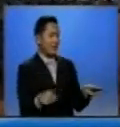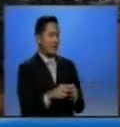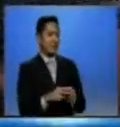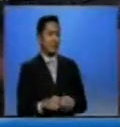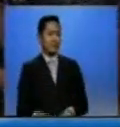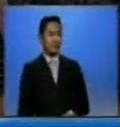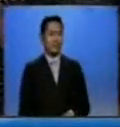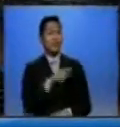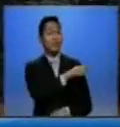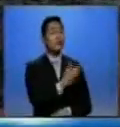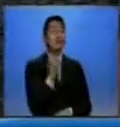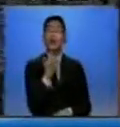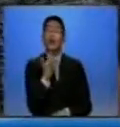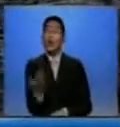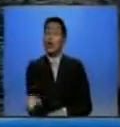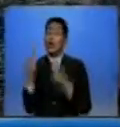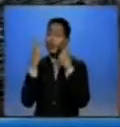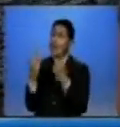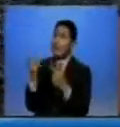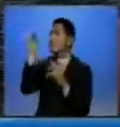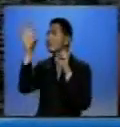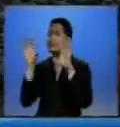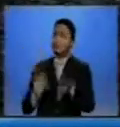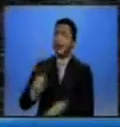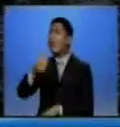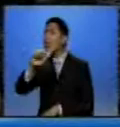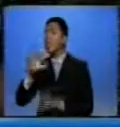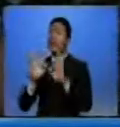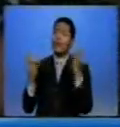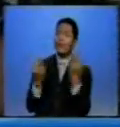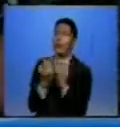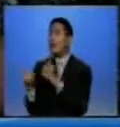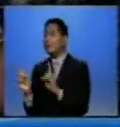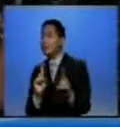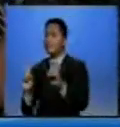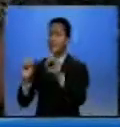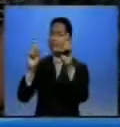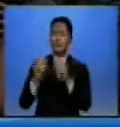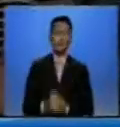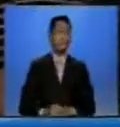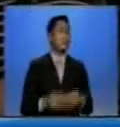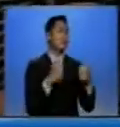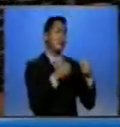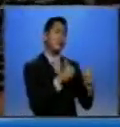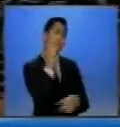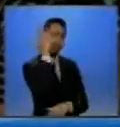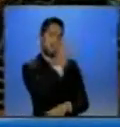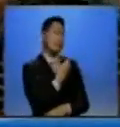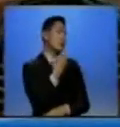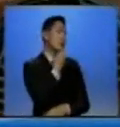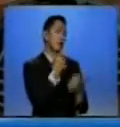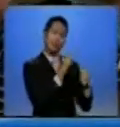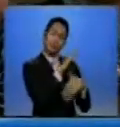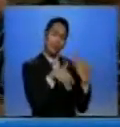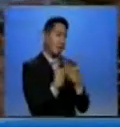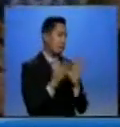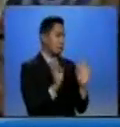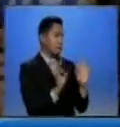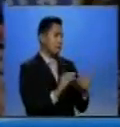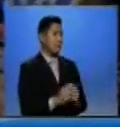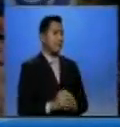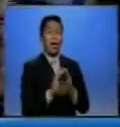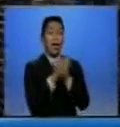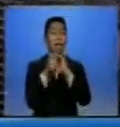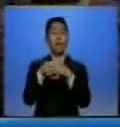¿Y tú cómo has visto este alumbrado? ¿Qué tal te ha parecido salir a pasear en familia? Muy bien. Que está bonito y todo bien. Están